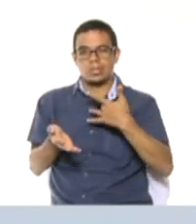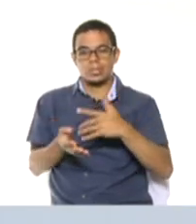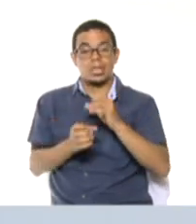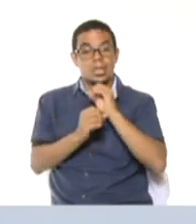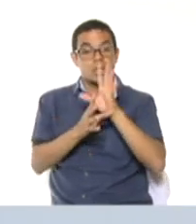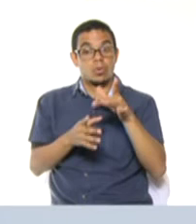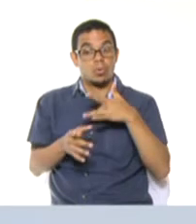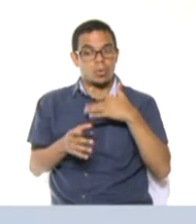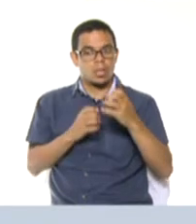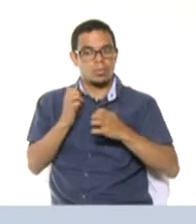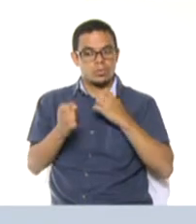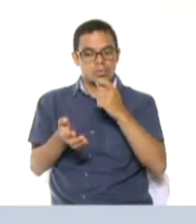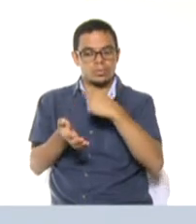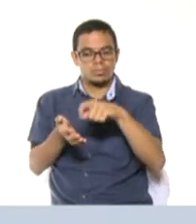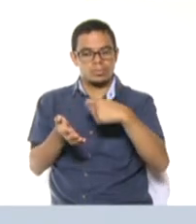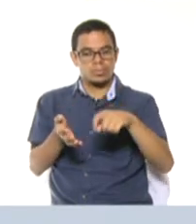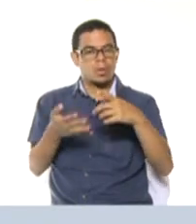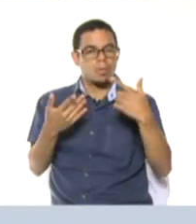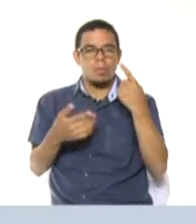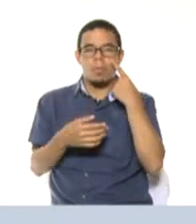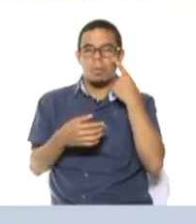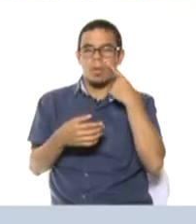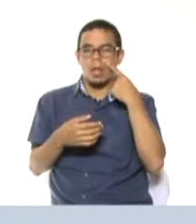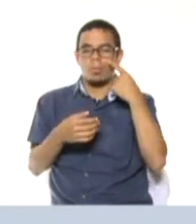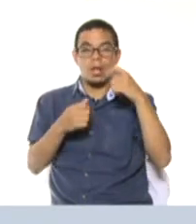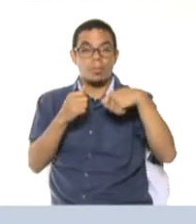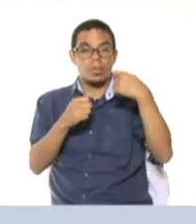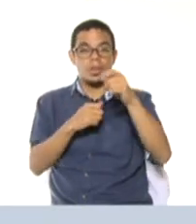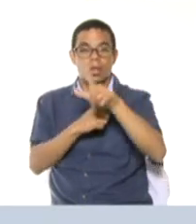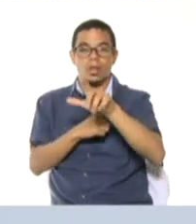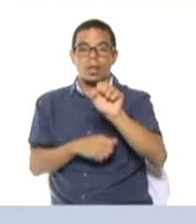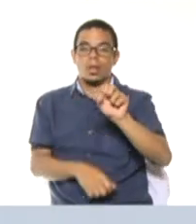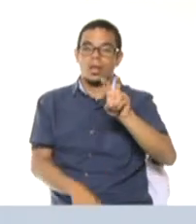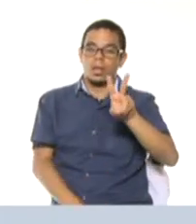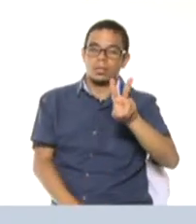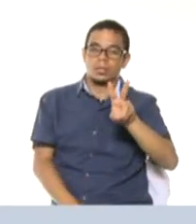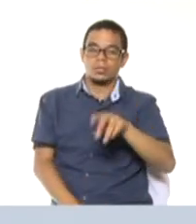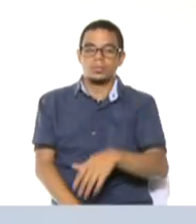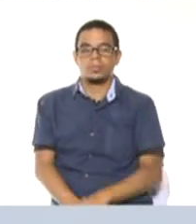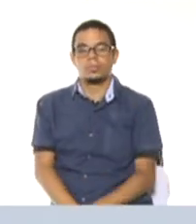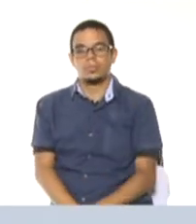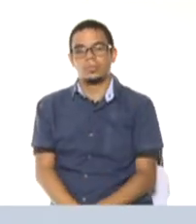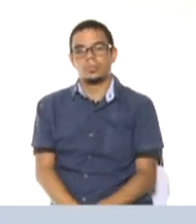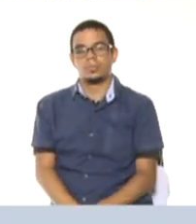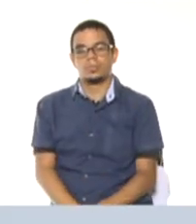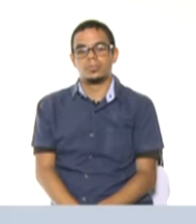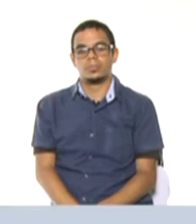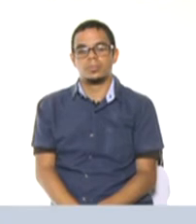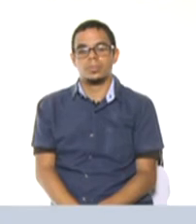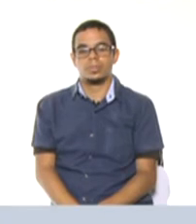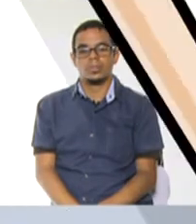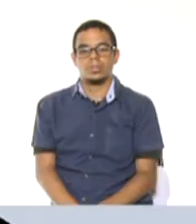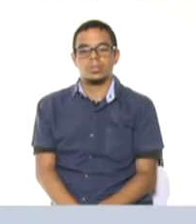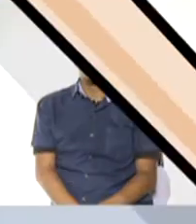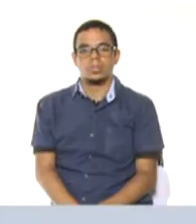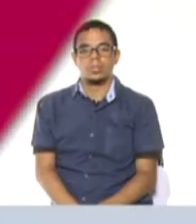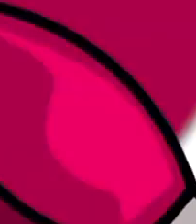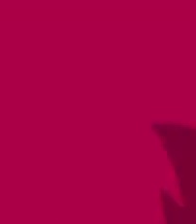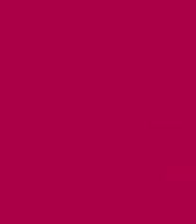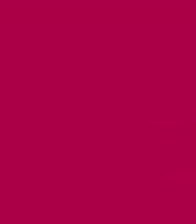se trata y de escritura se trata, vamos entonces con las palabras claves en lengua de señas venezolana.